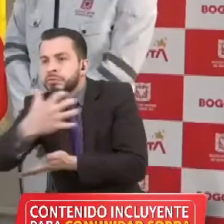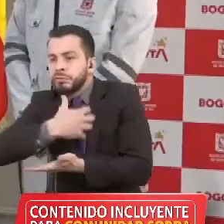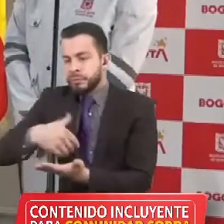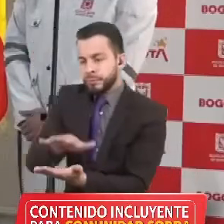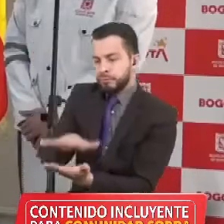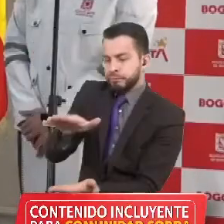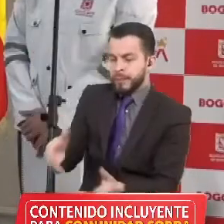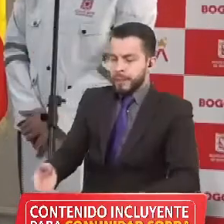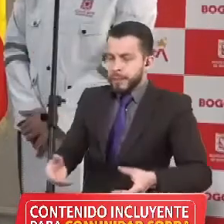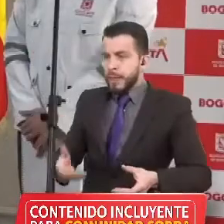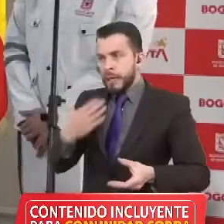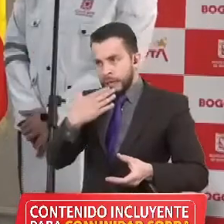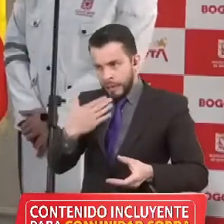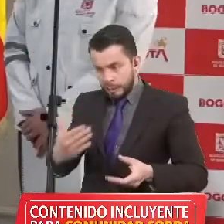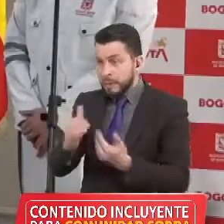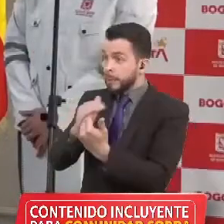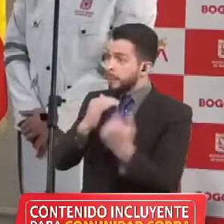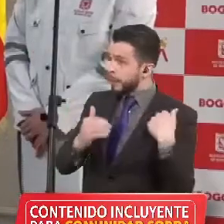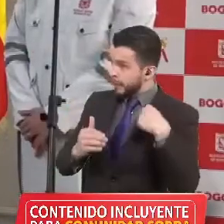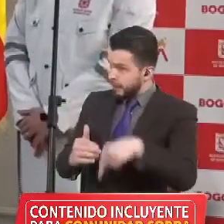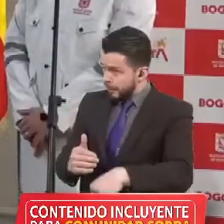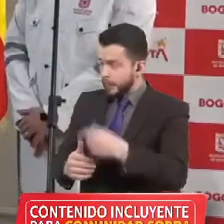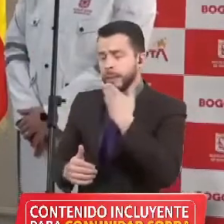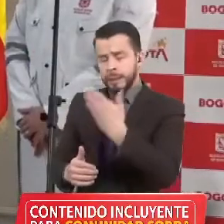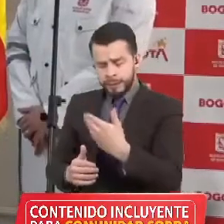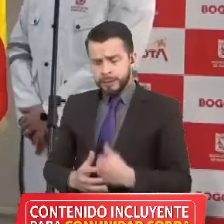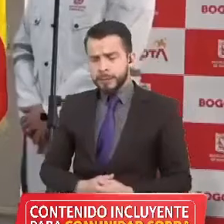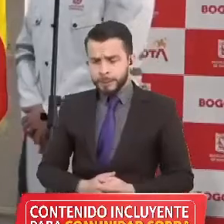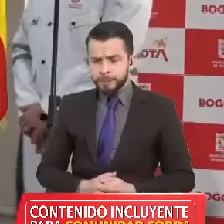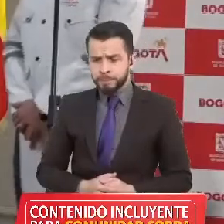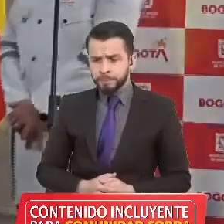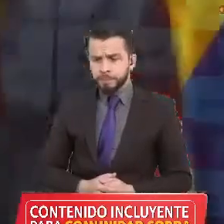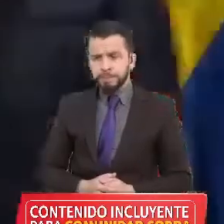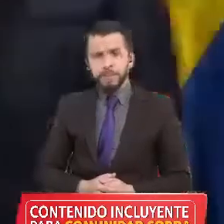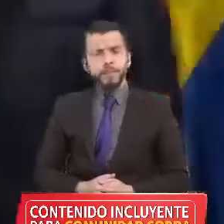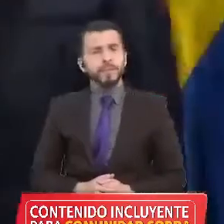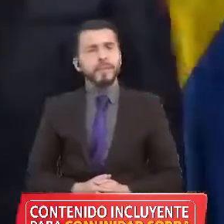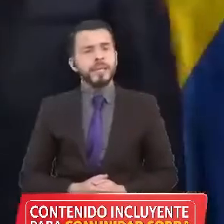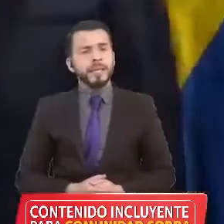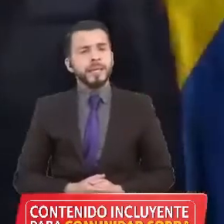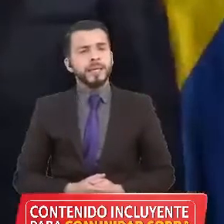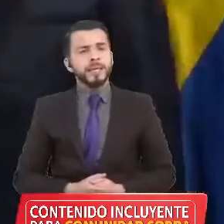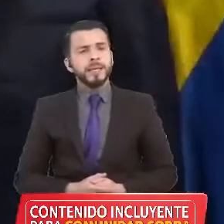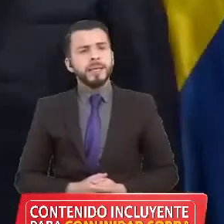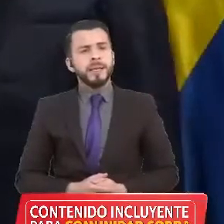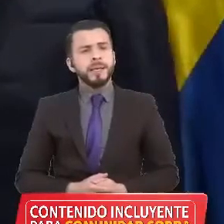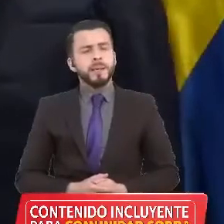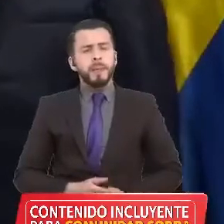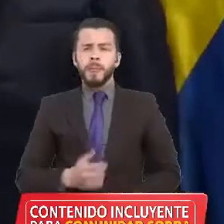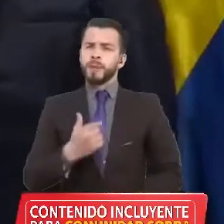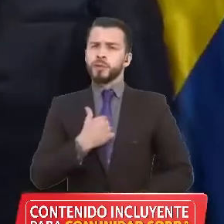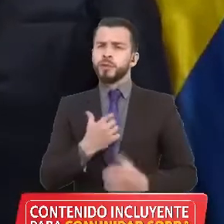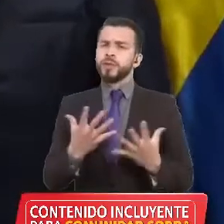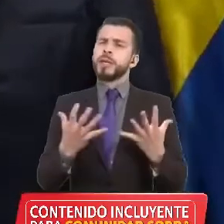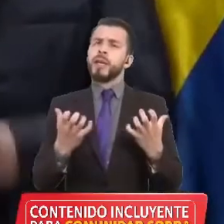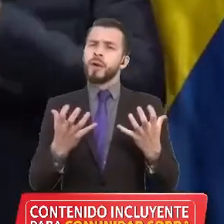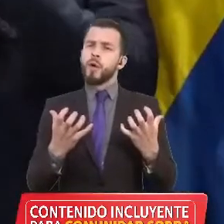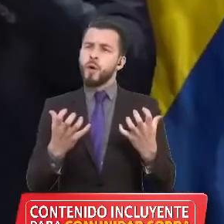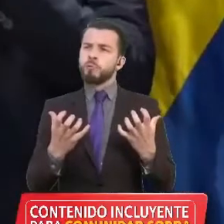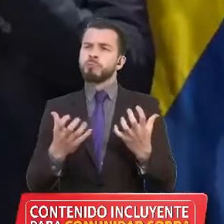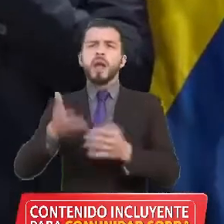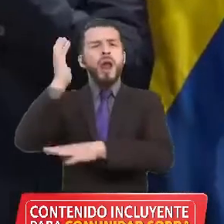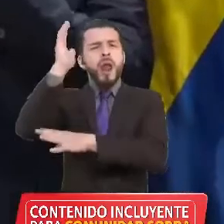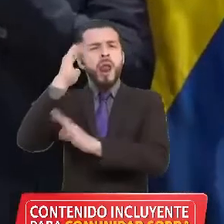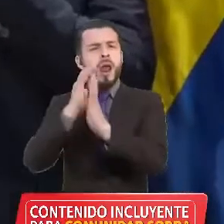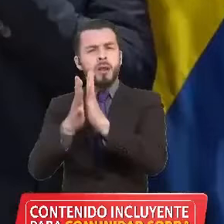antes que nada quiero quiero solidarizarnos realmente con todas las personas todas las